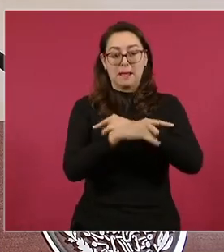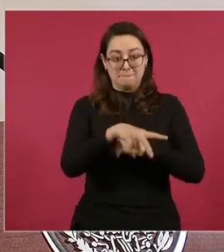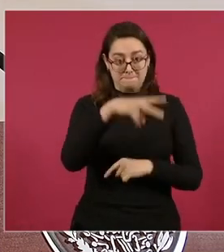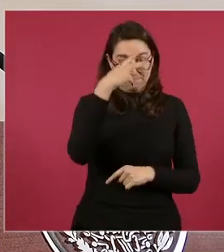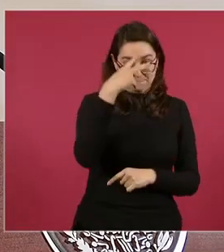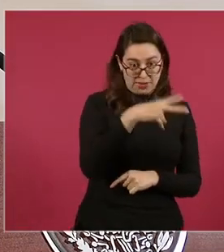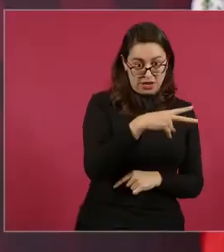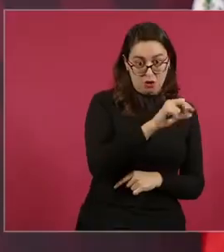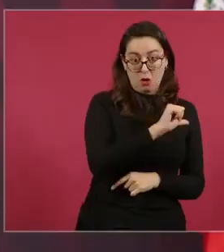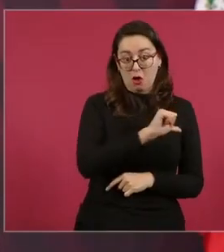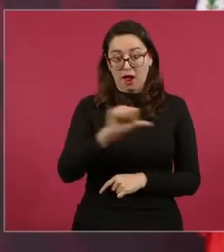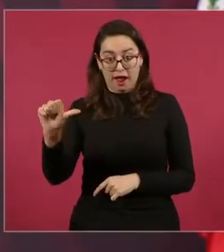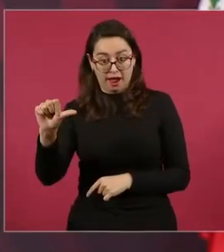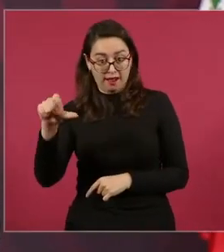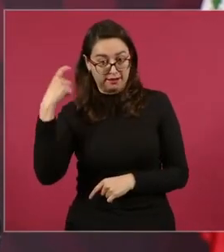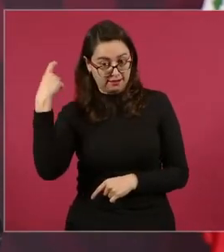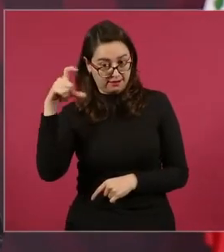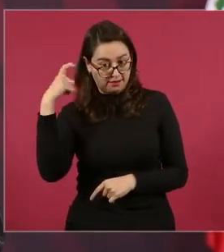México-Querétaro.